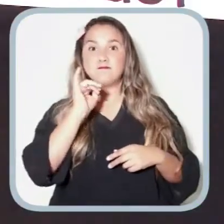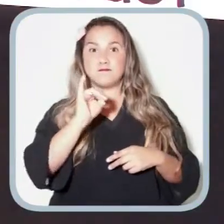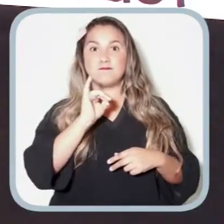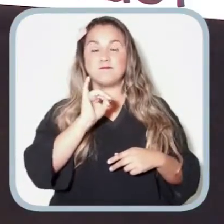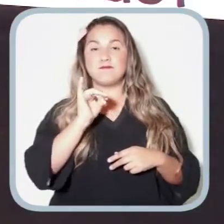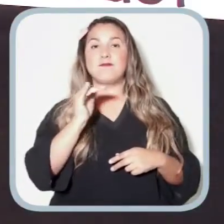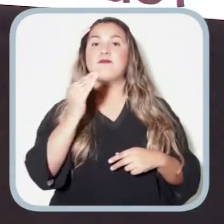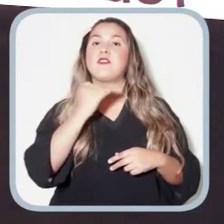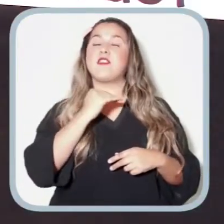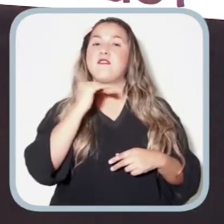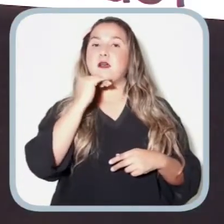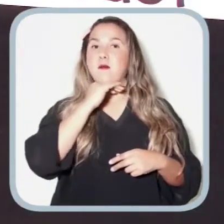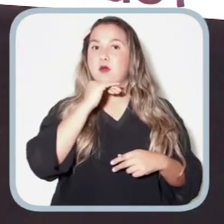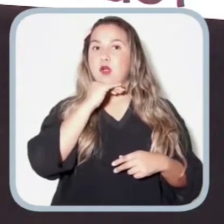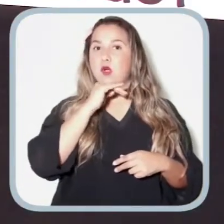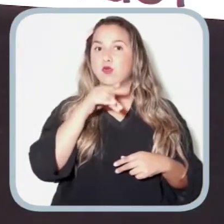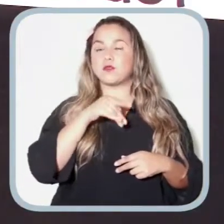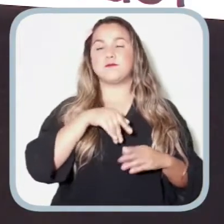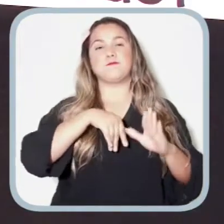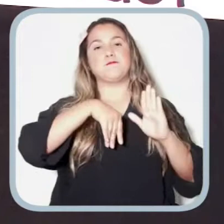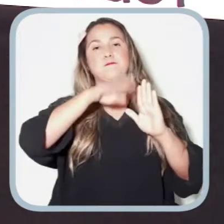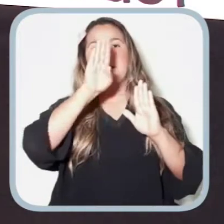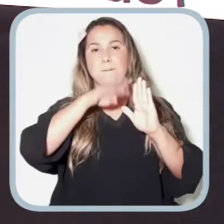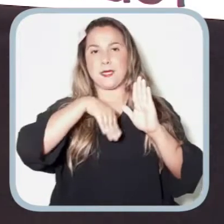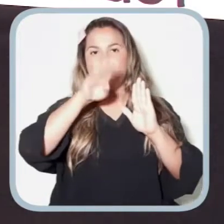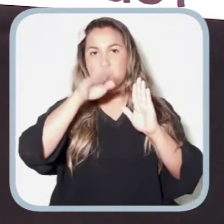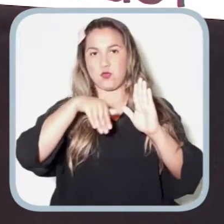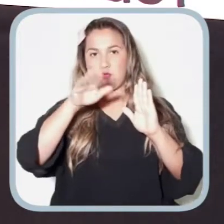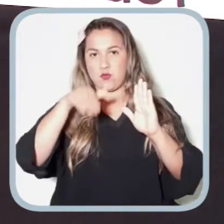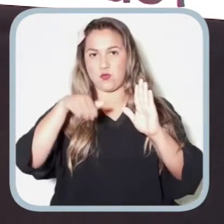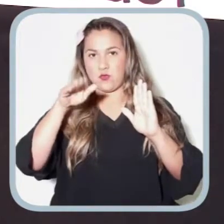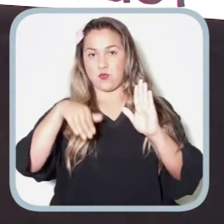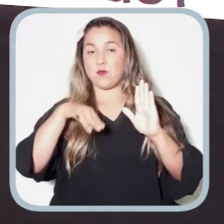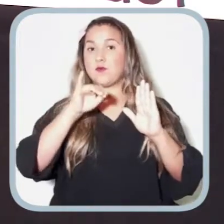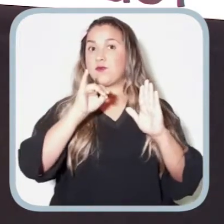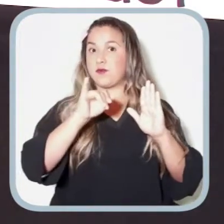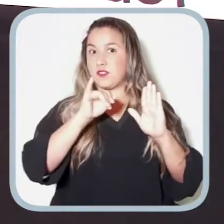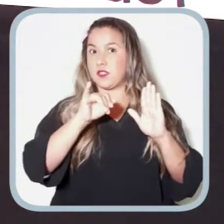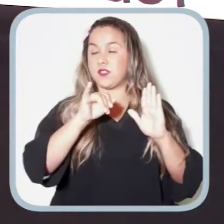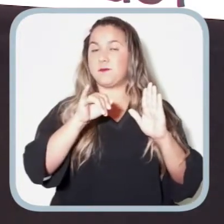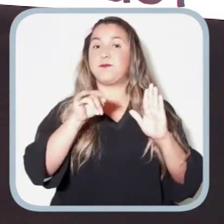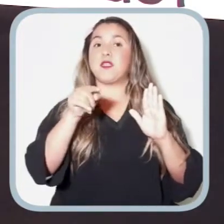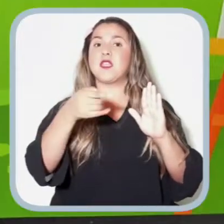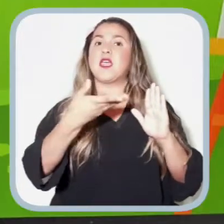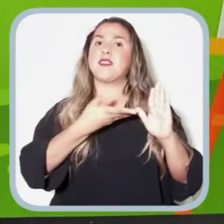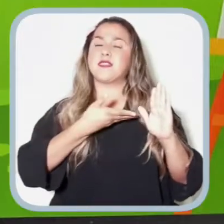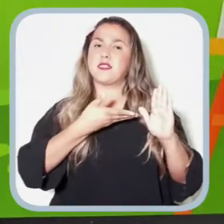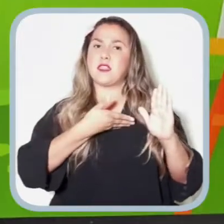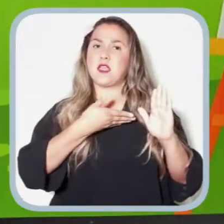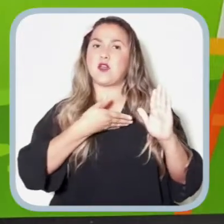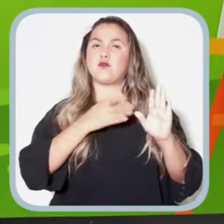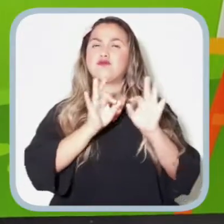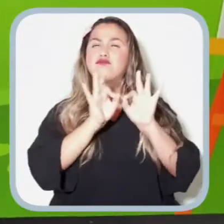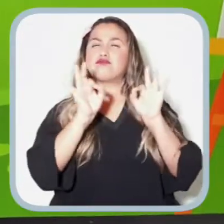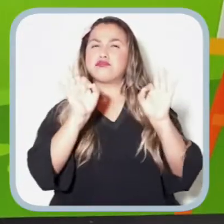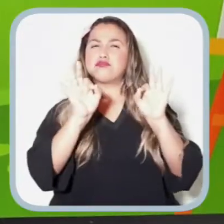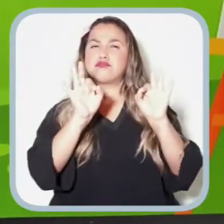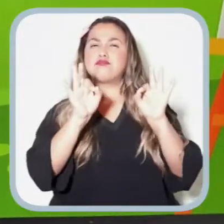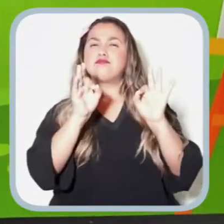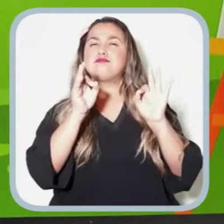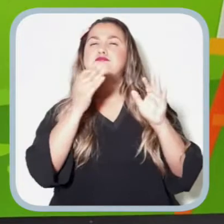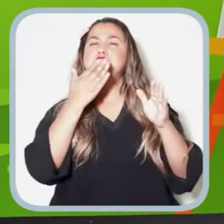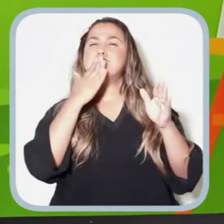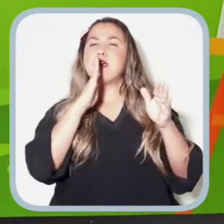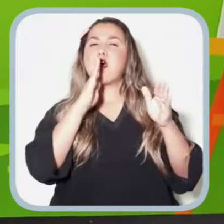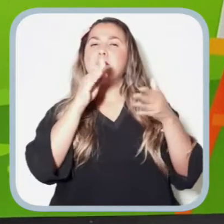vamos a utilizar pinturas cierto estas que yo tengo son pinturas acrílicas porque se fijan mejor en